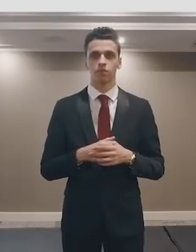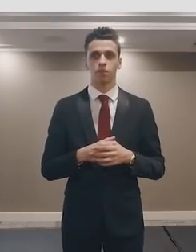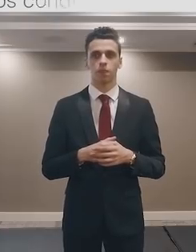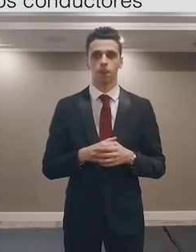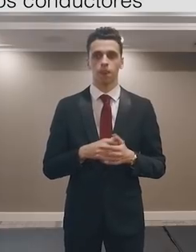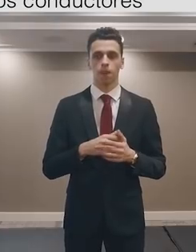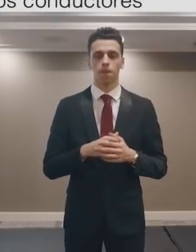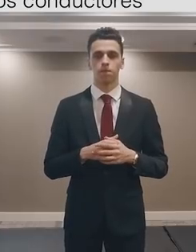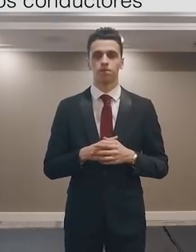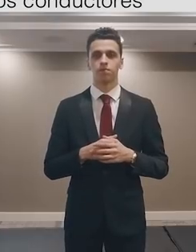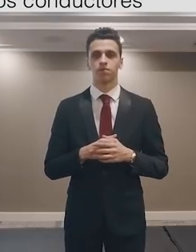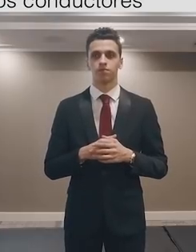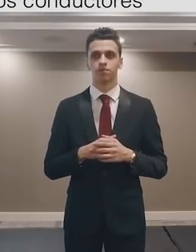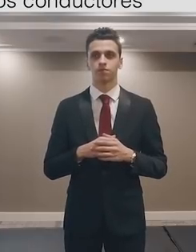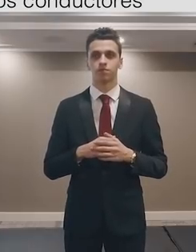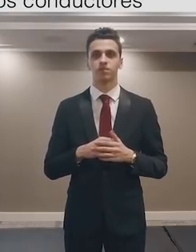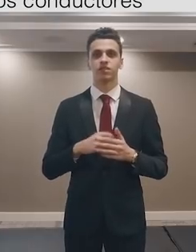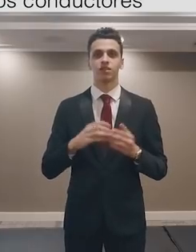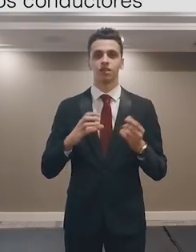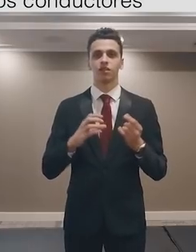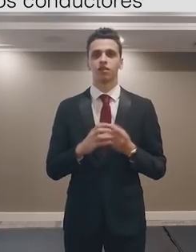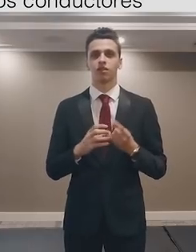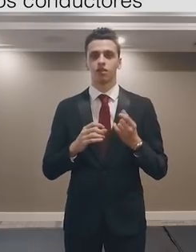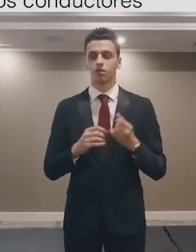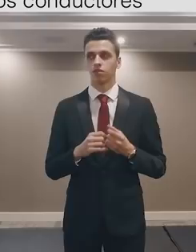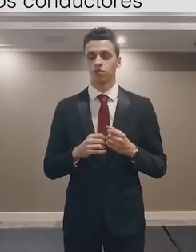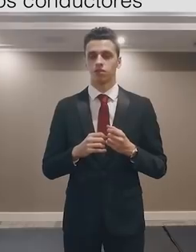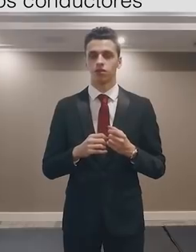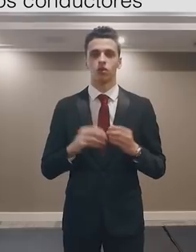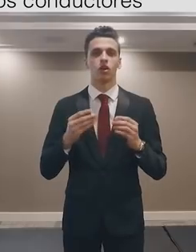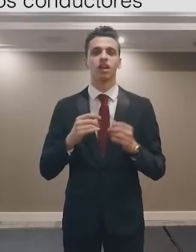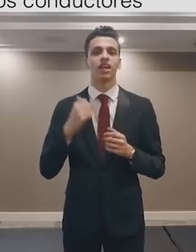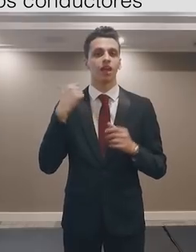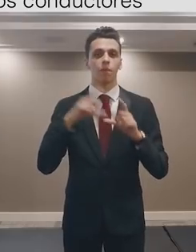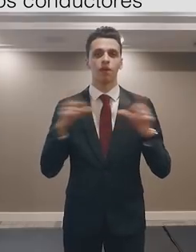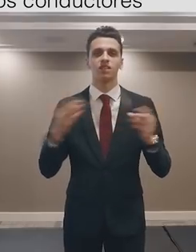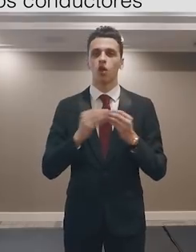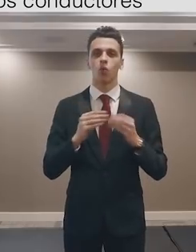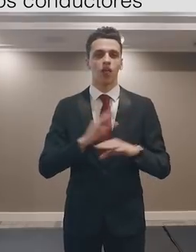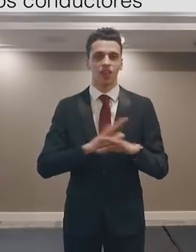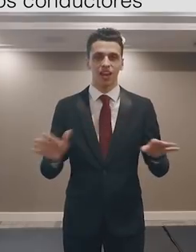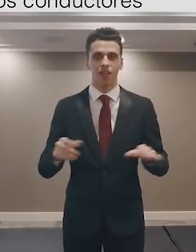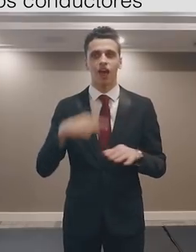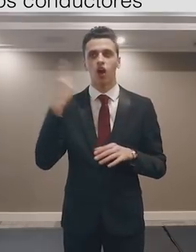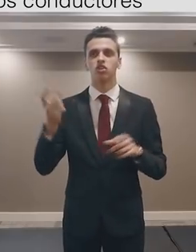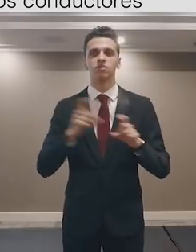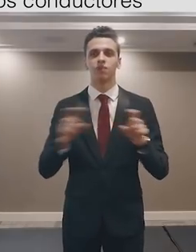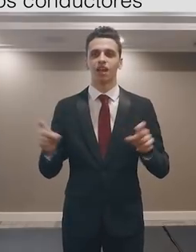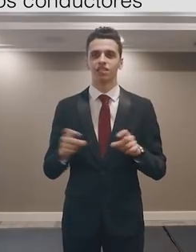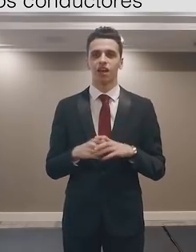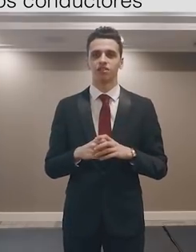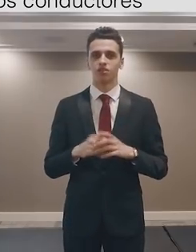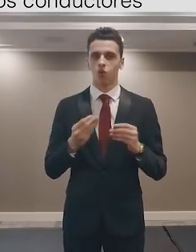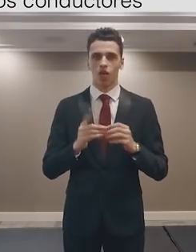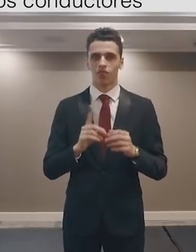que no hagan otras empresas que ya hoy en día es nuestro día a día tecnología abb store tiene un iphone en las alas de un iphone